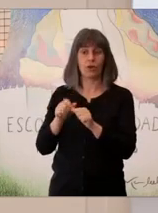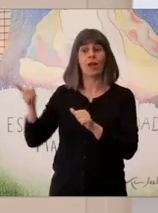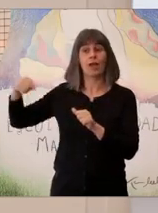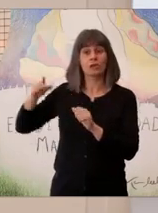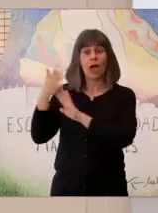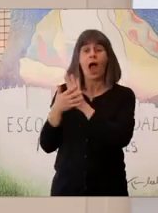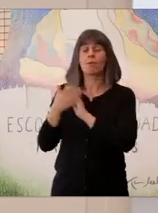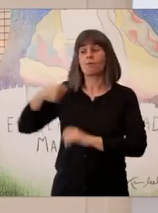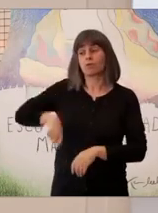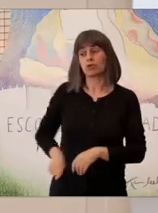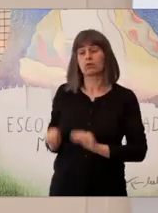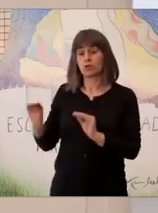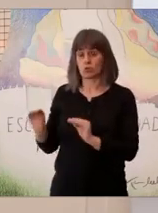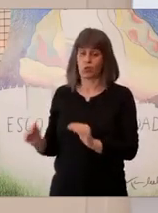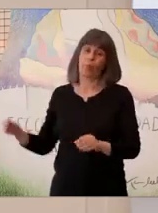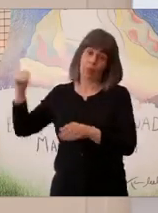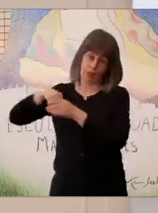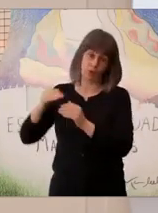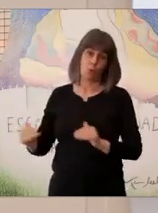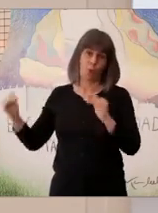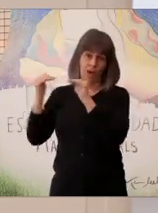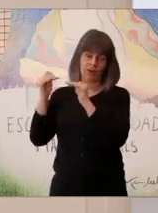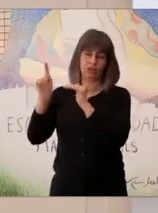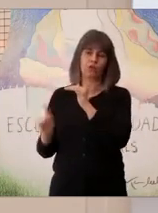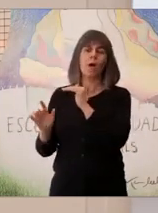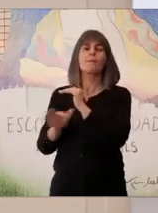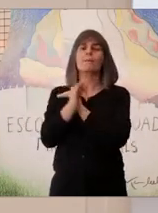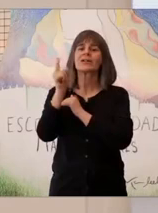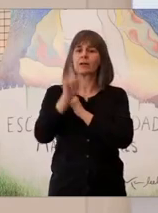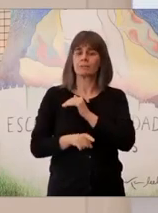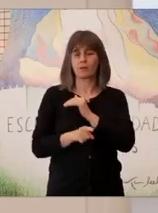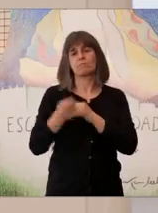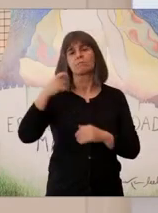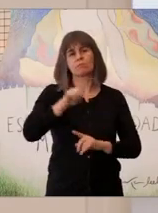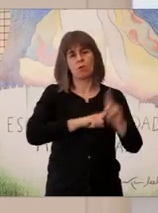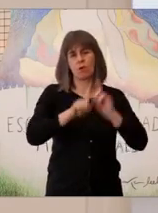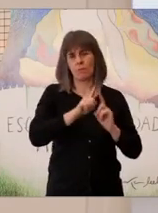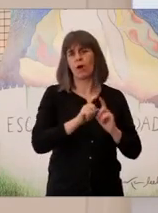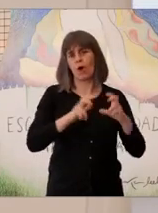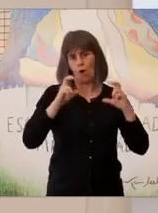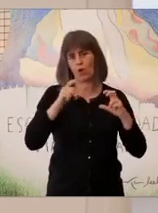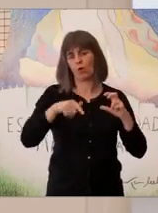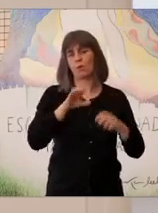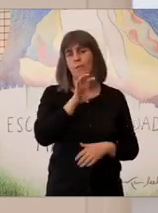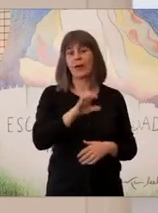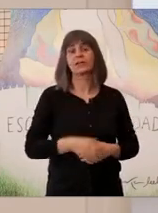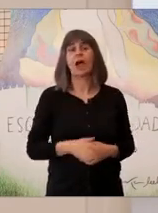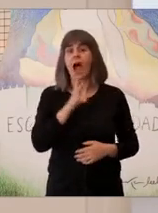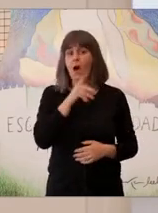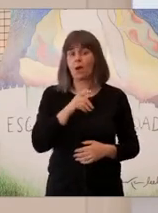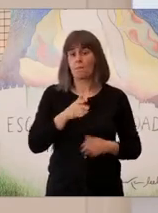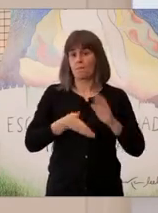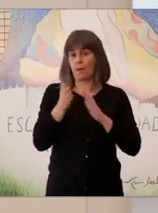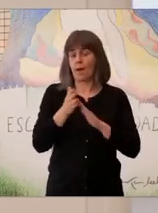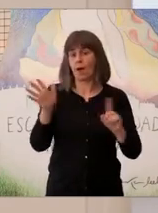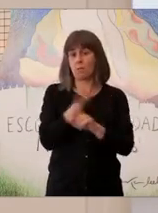la igualdad en su profesión, hablar del gran problema que tenemos en este país, ¿no? Entonces, estamos asistiendo a un repunte de la violencia machista